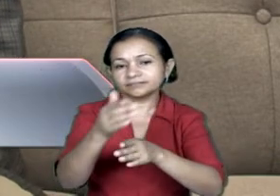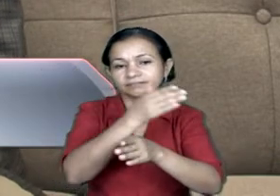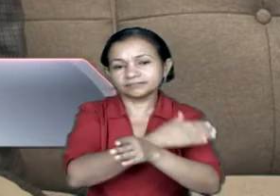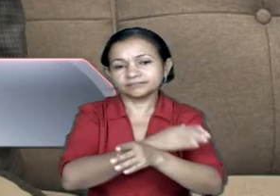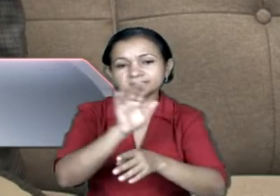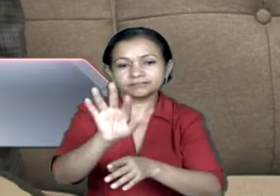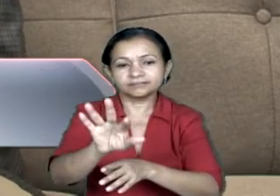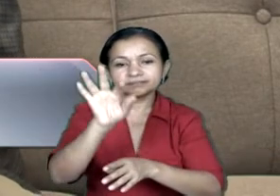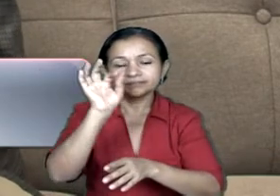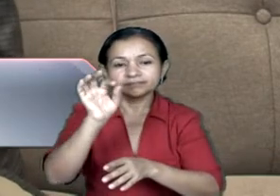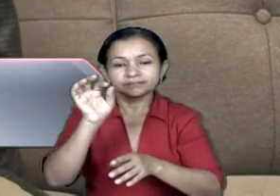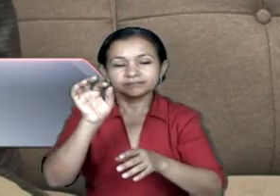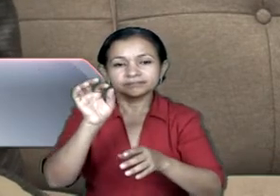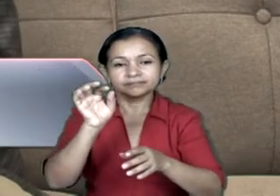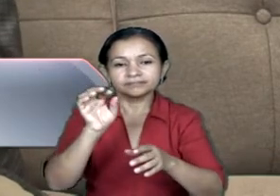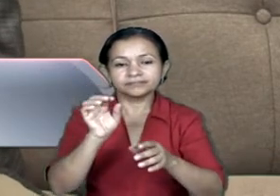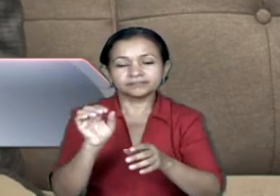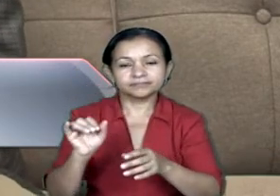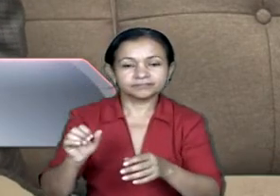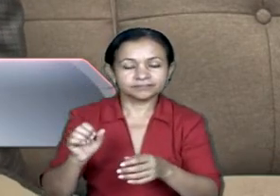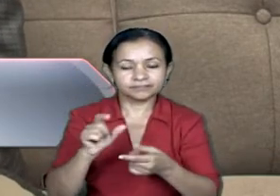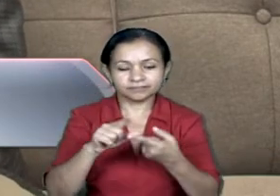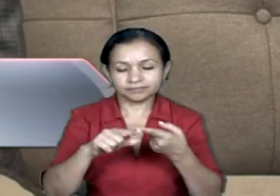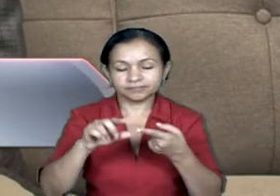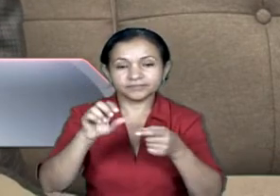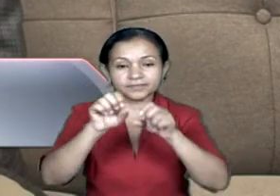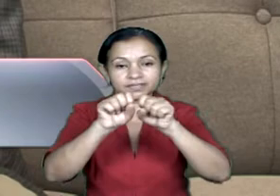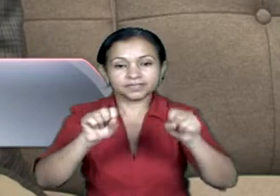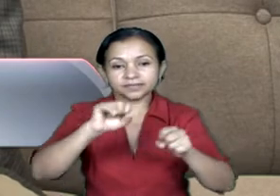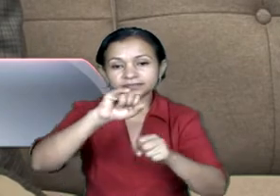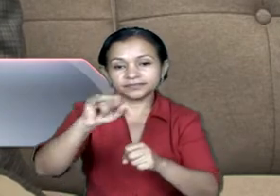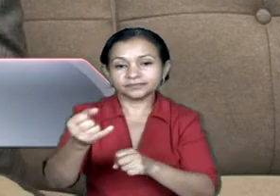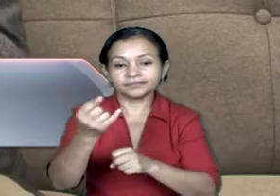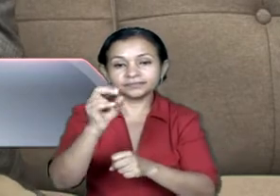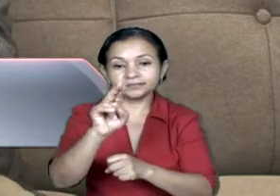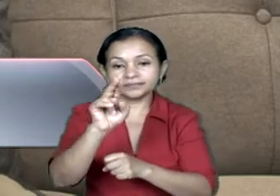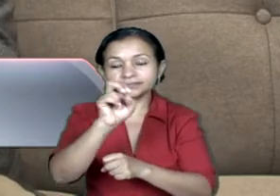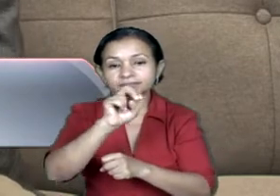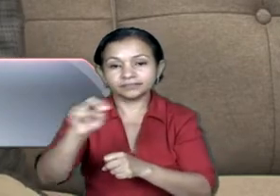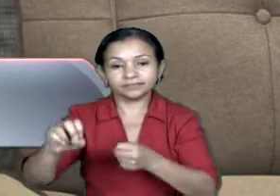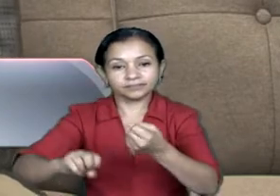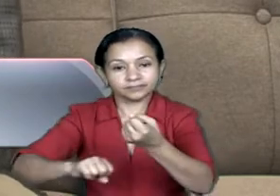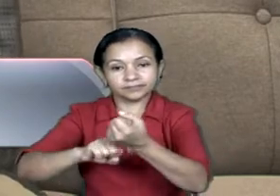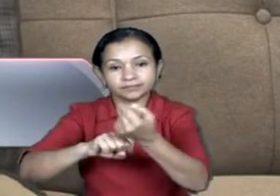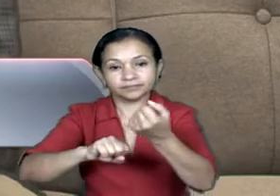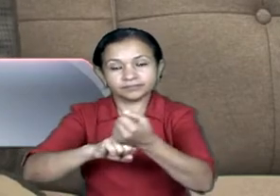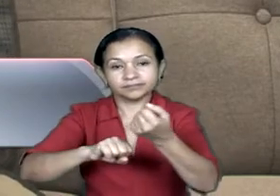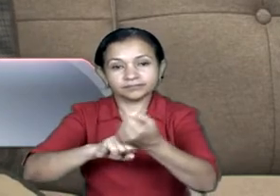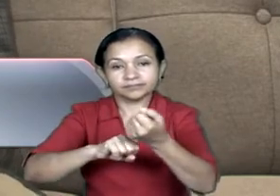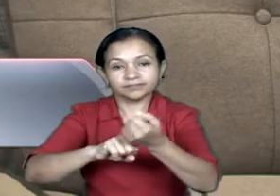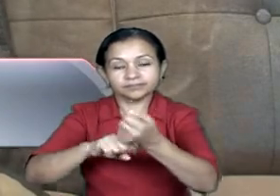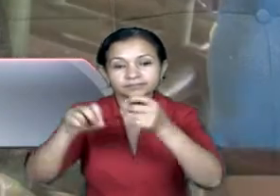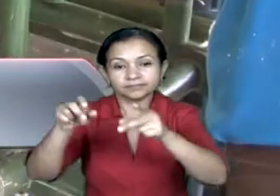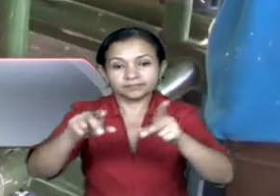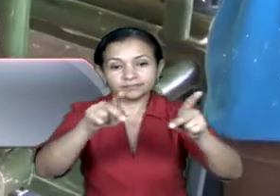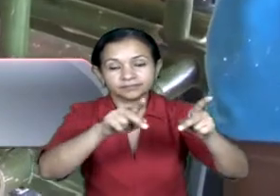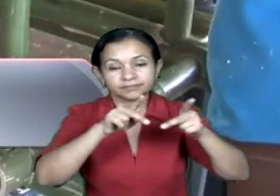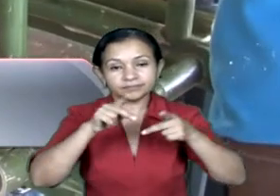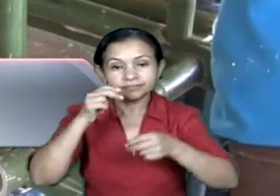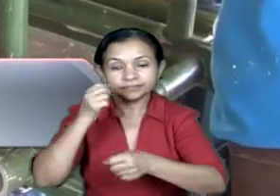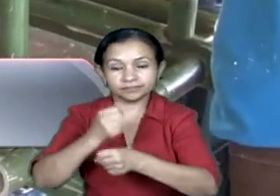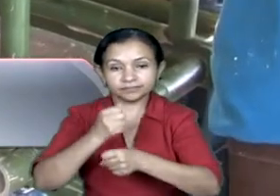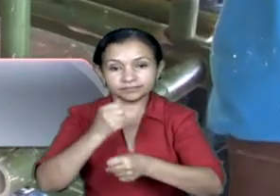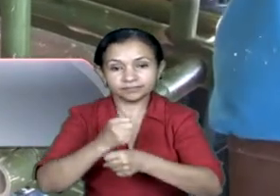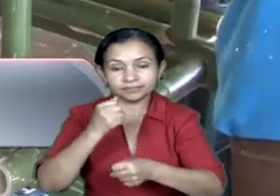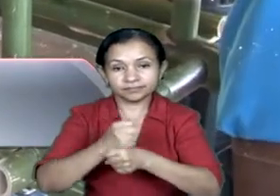escogimos San Juan Oriente como piloto, ¿no? Para apoyar a los artesanos